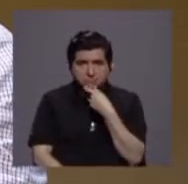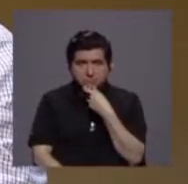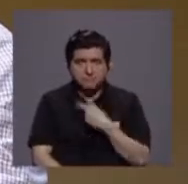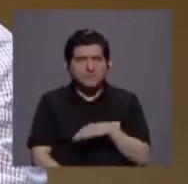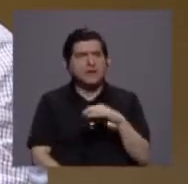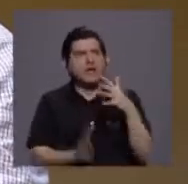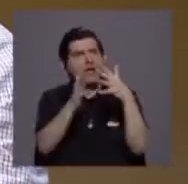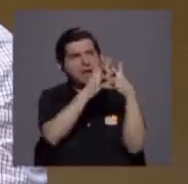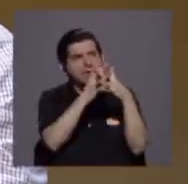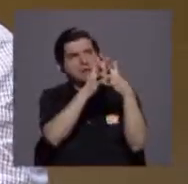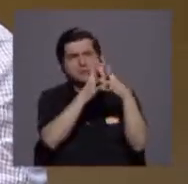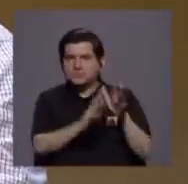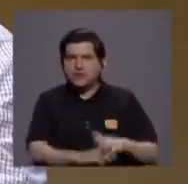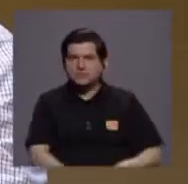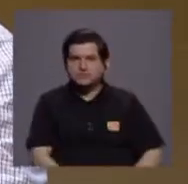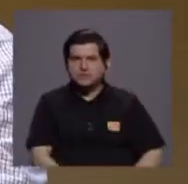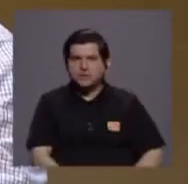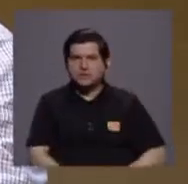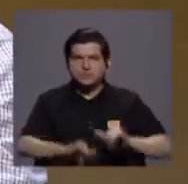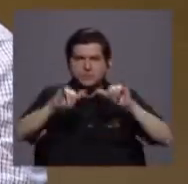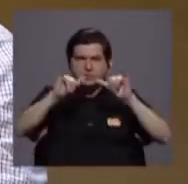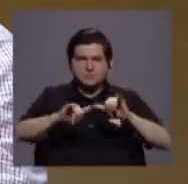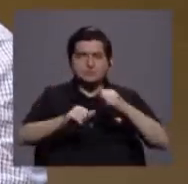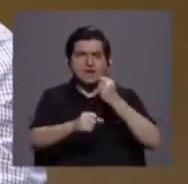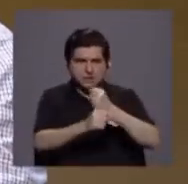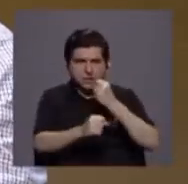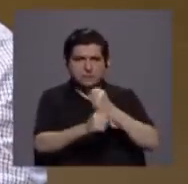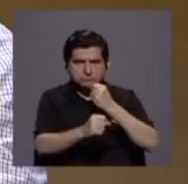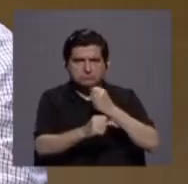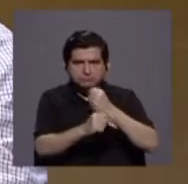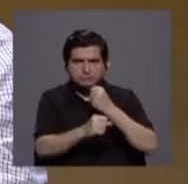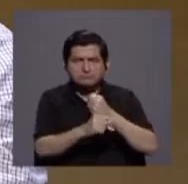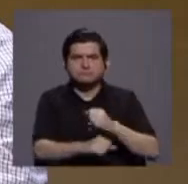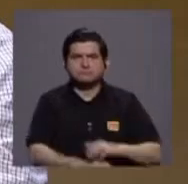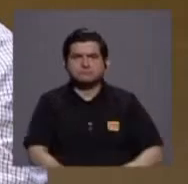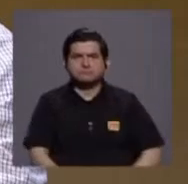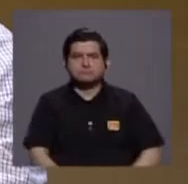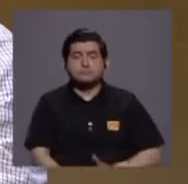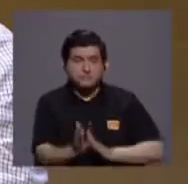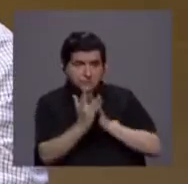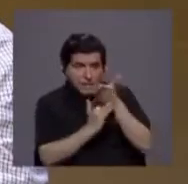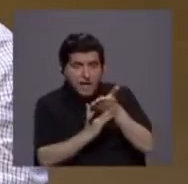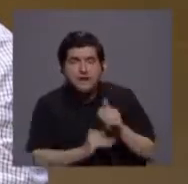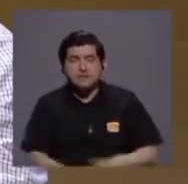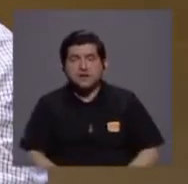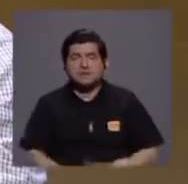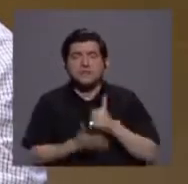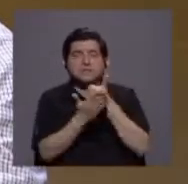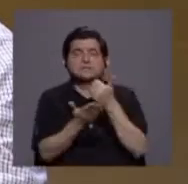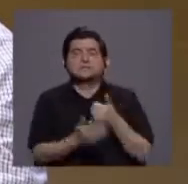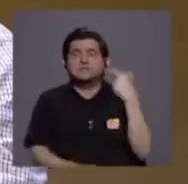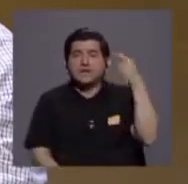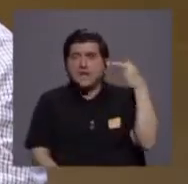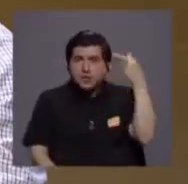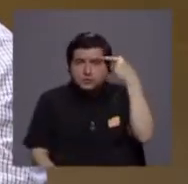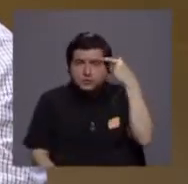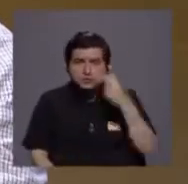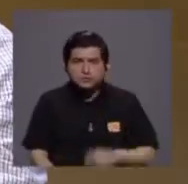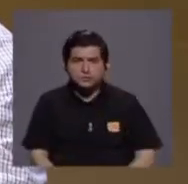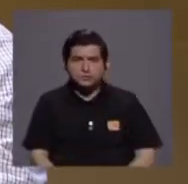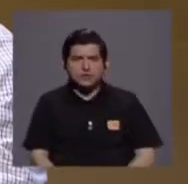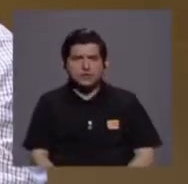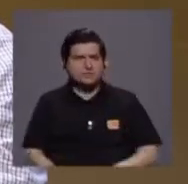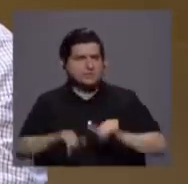poco en Estados Unidos, a donde se mantuvieron empleos a través de subsidios estatales, se dice que se